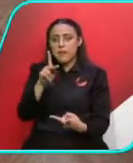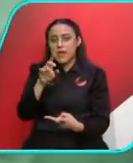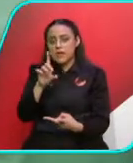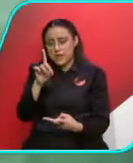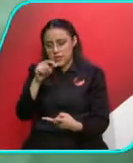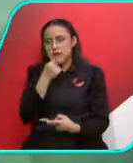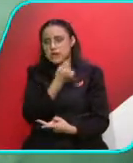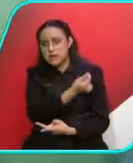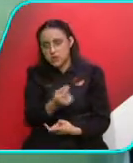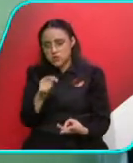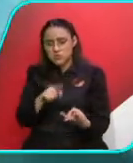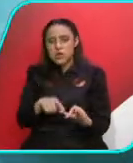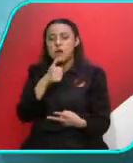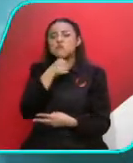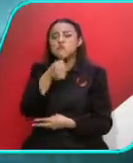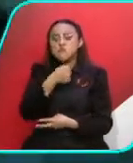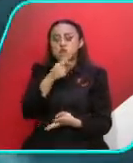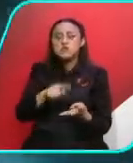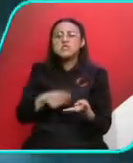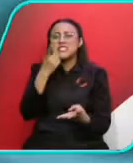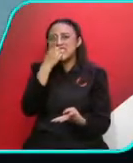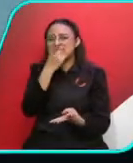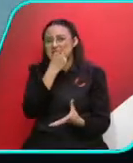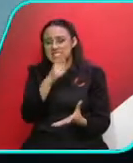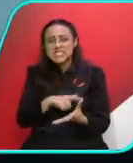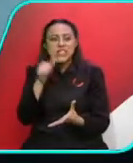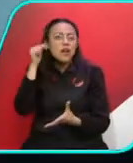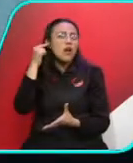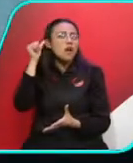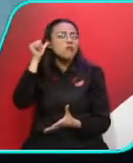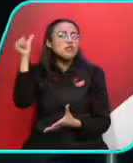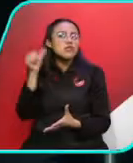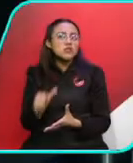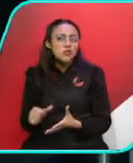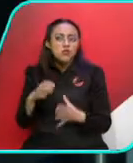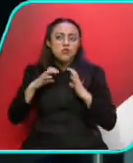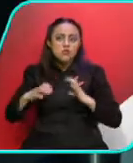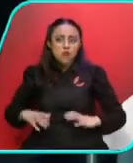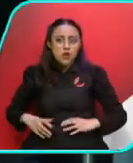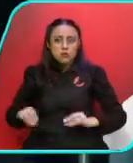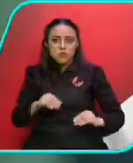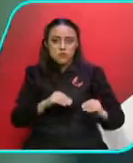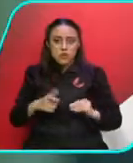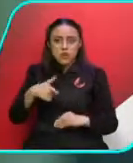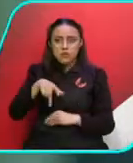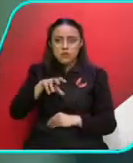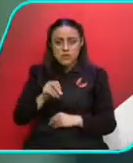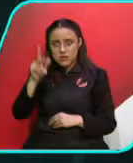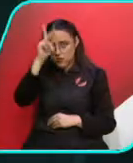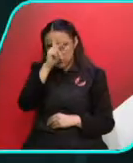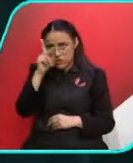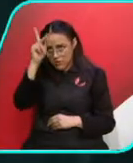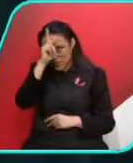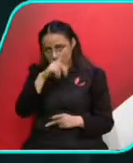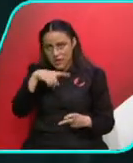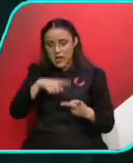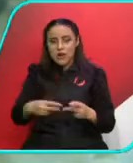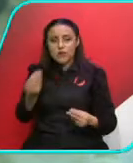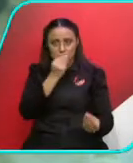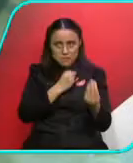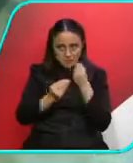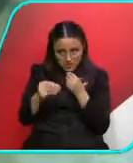geriatría, odontología, audición, rehabilitación física, quiropráctico, psicología,